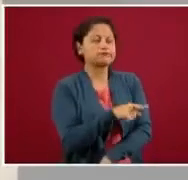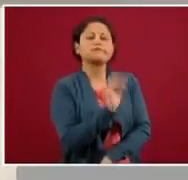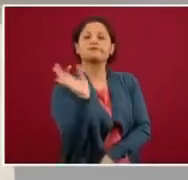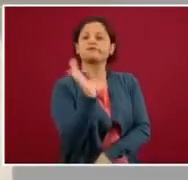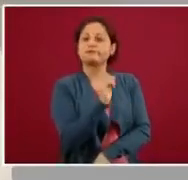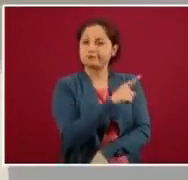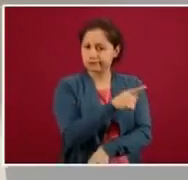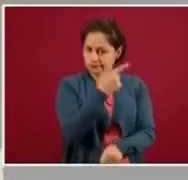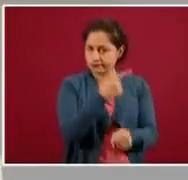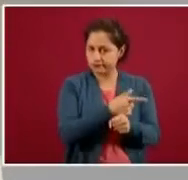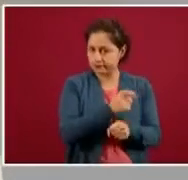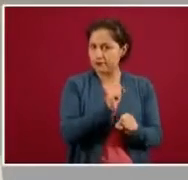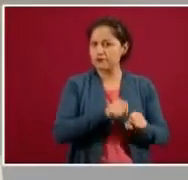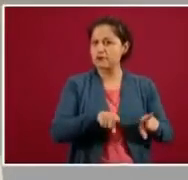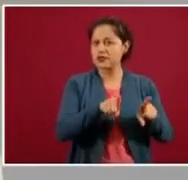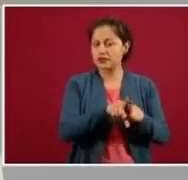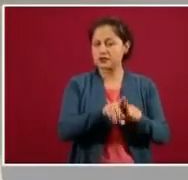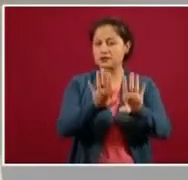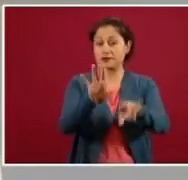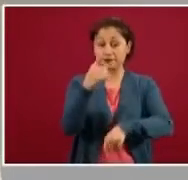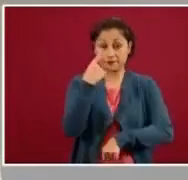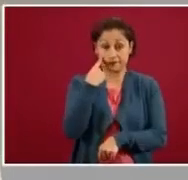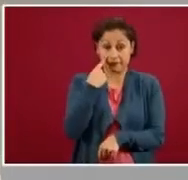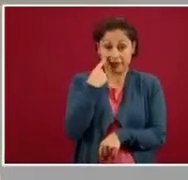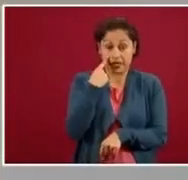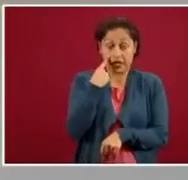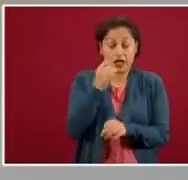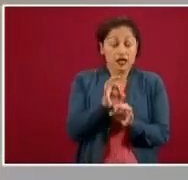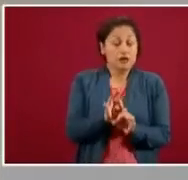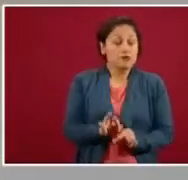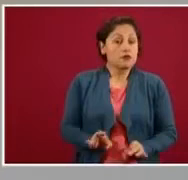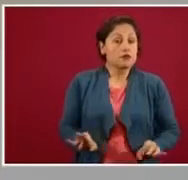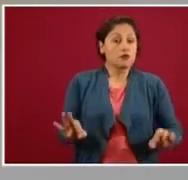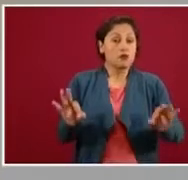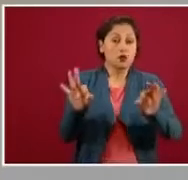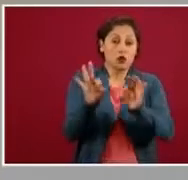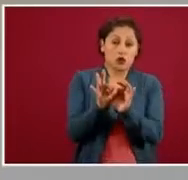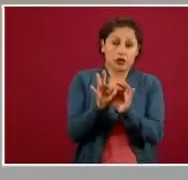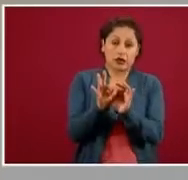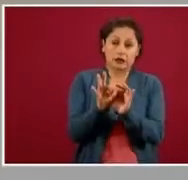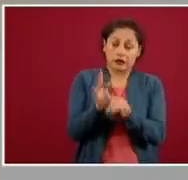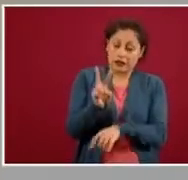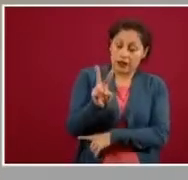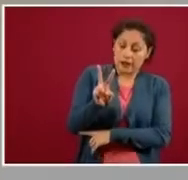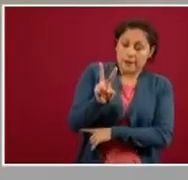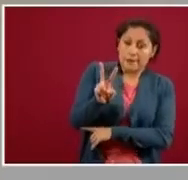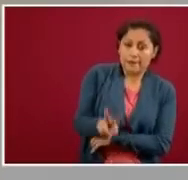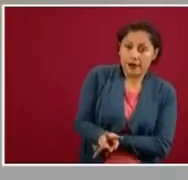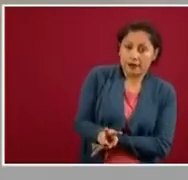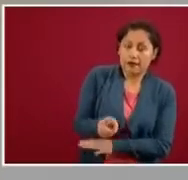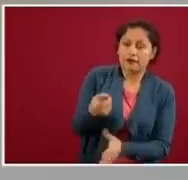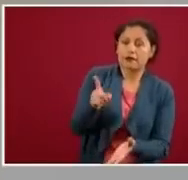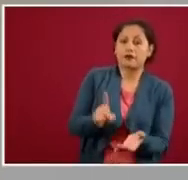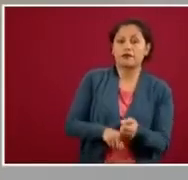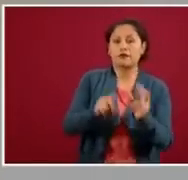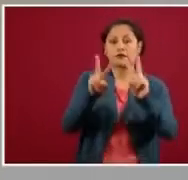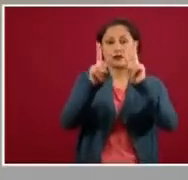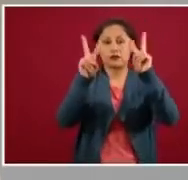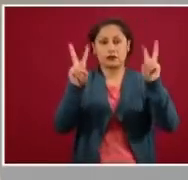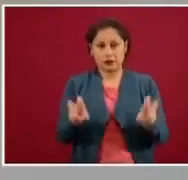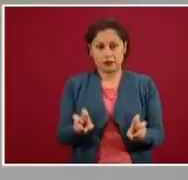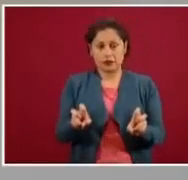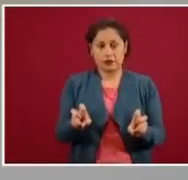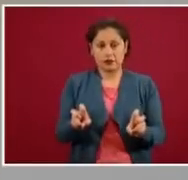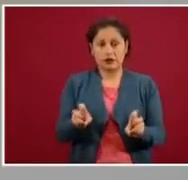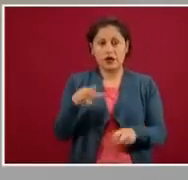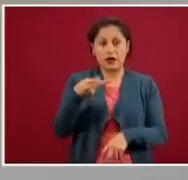La importancia de la verdad en el manejo de una epidemia no es solamente un asunto ético, es